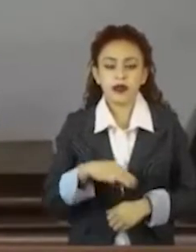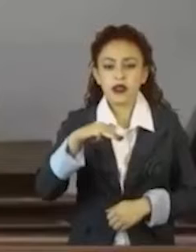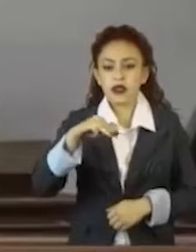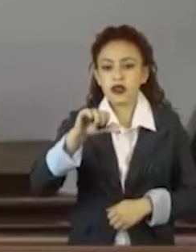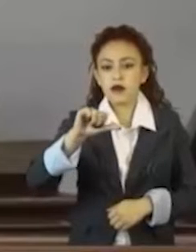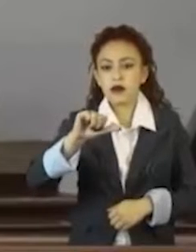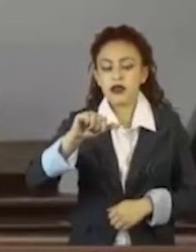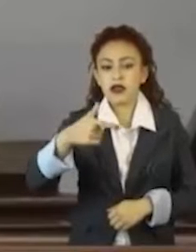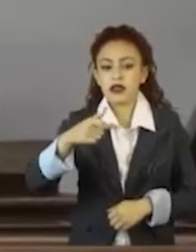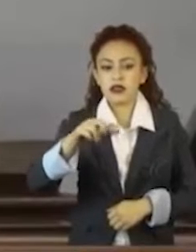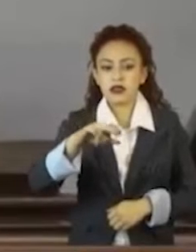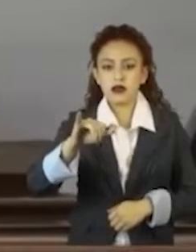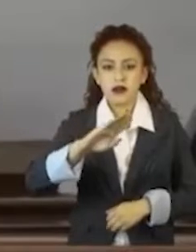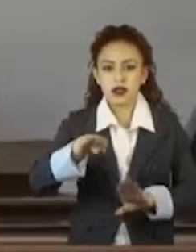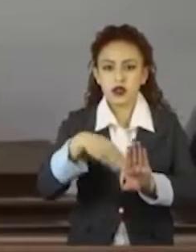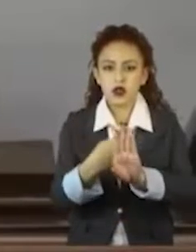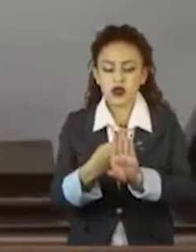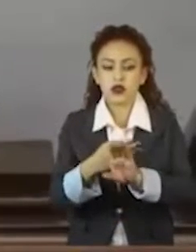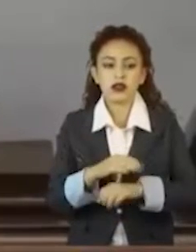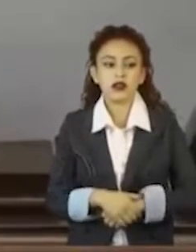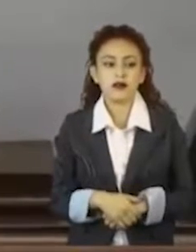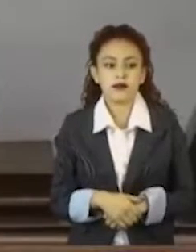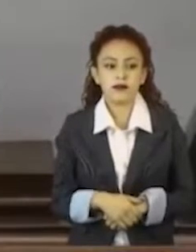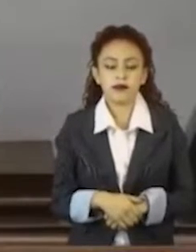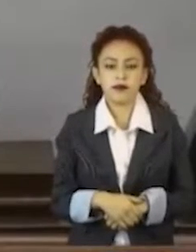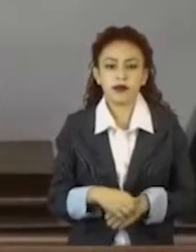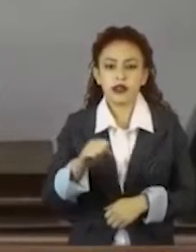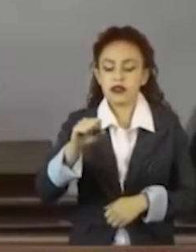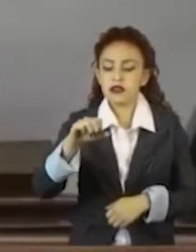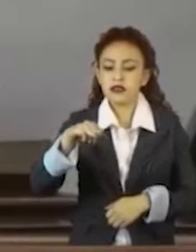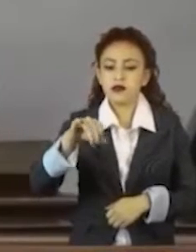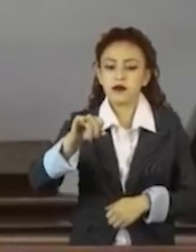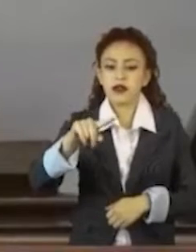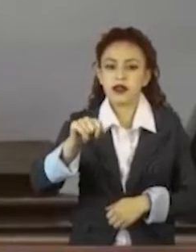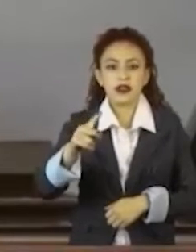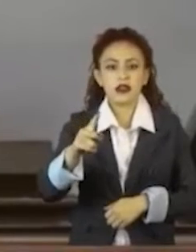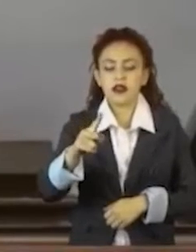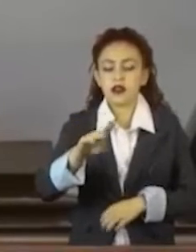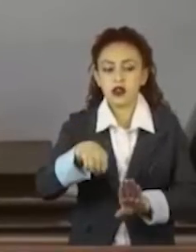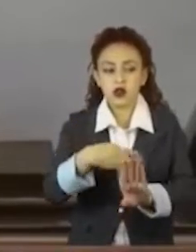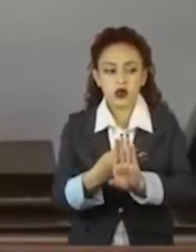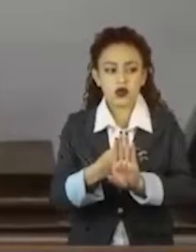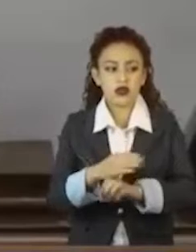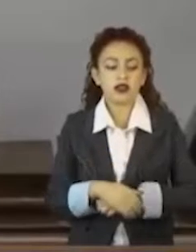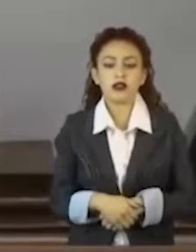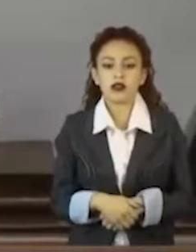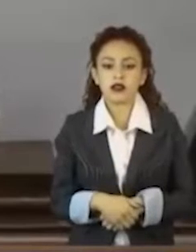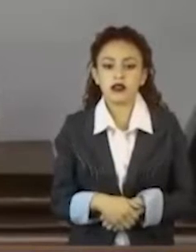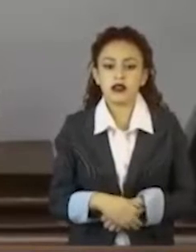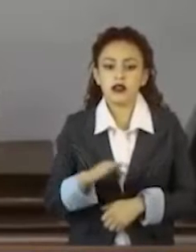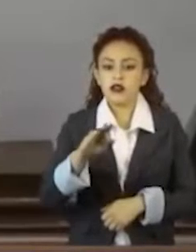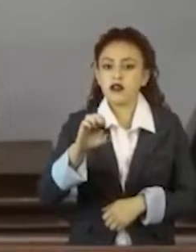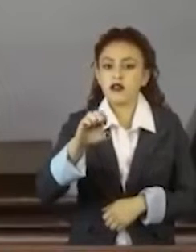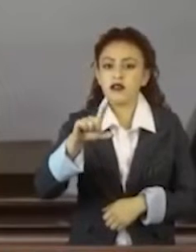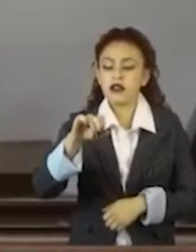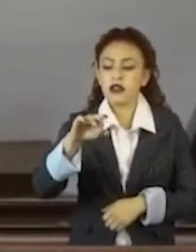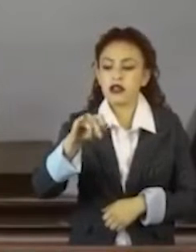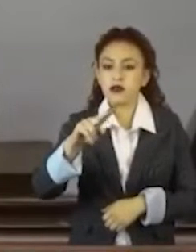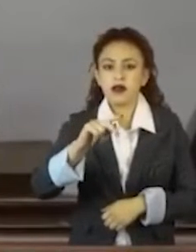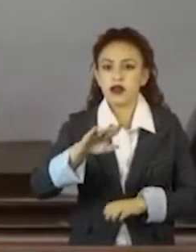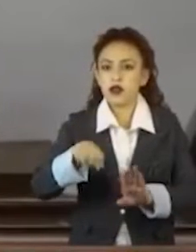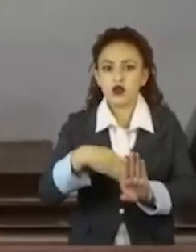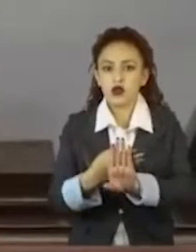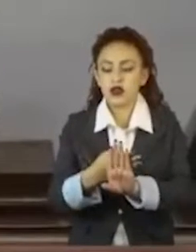M.A. Guillermina, en contra. Flores Adame Samantha, en contra. Contreras Correa Felipe de Jesús,